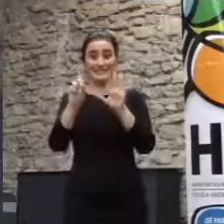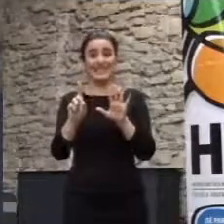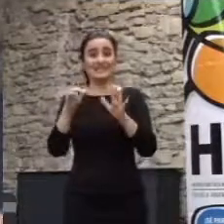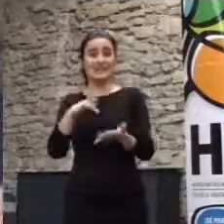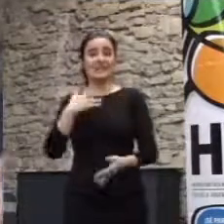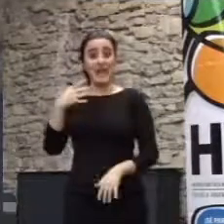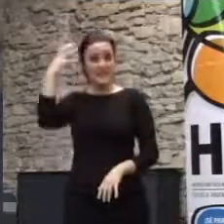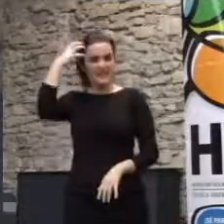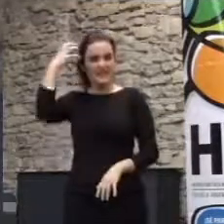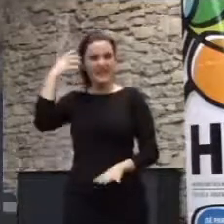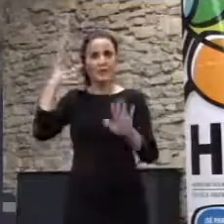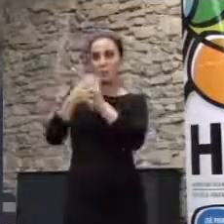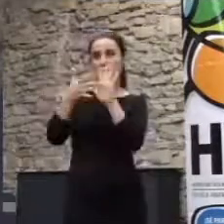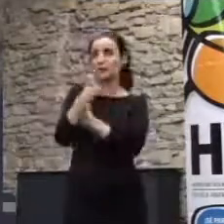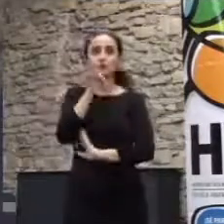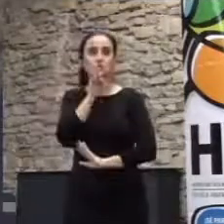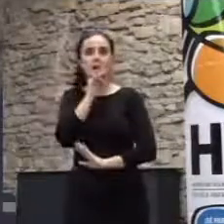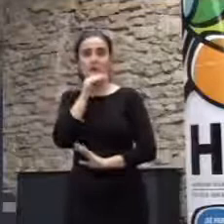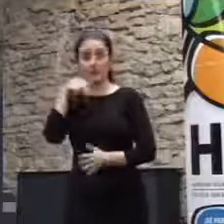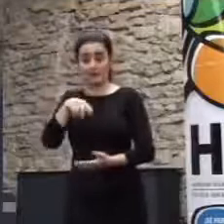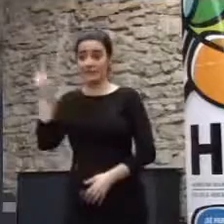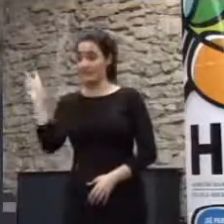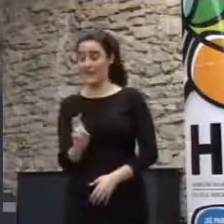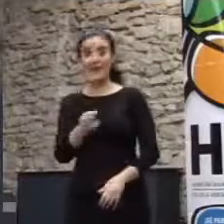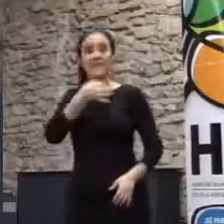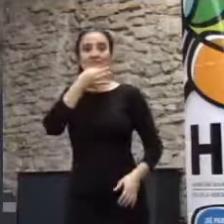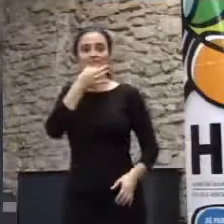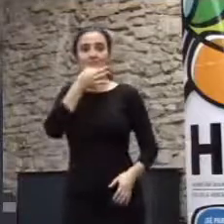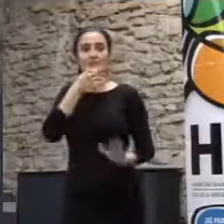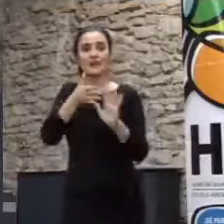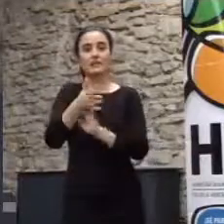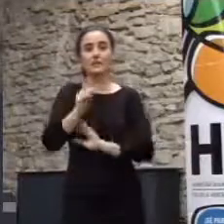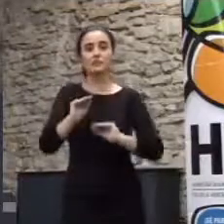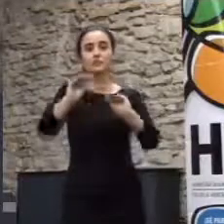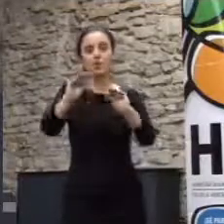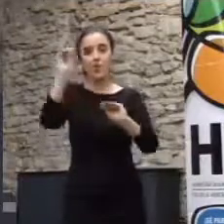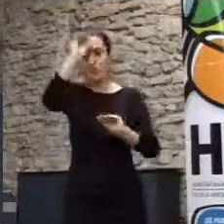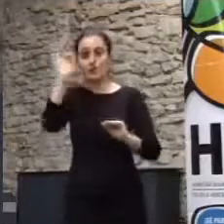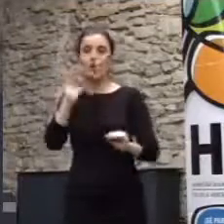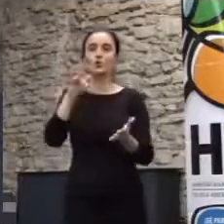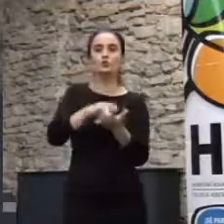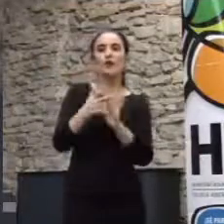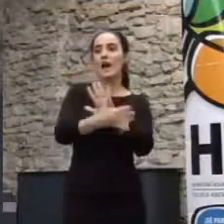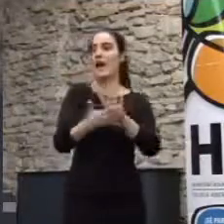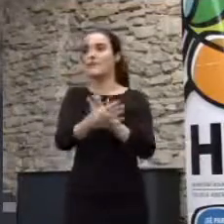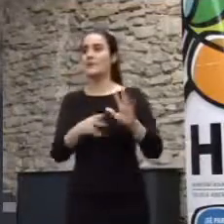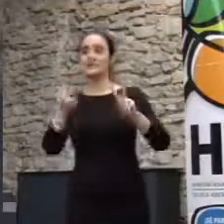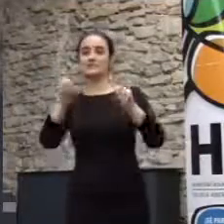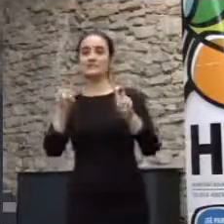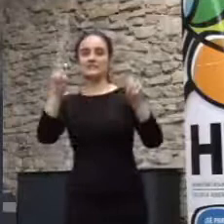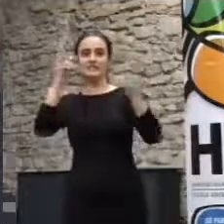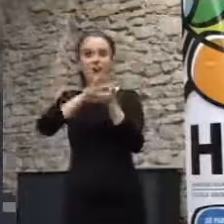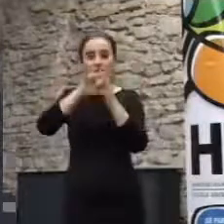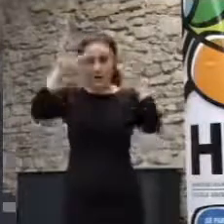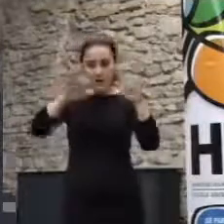Reyes, pues cualquier cosa que dice Zoido sobre esa nevada y el caos y el director de la DGT y